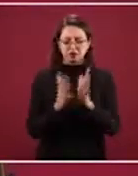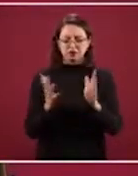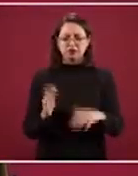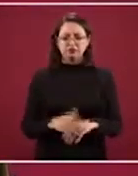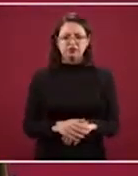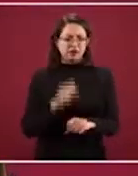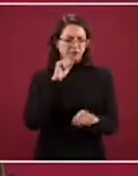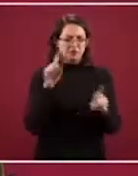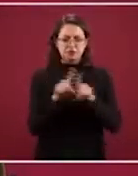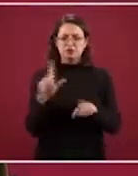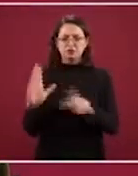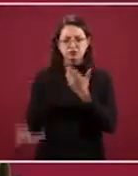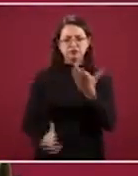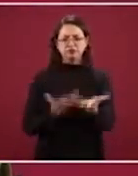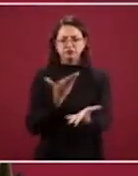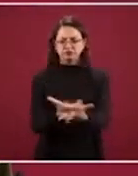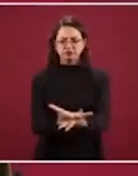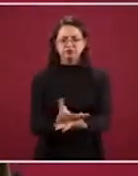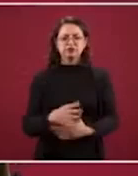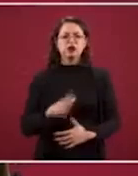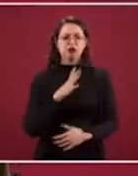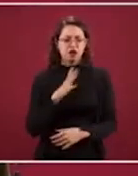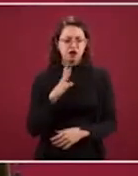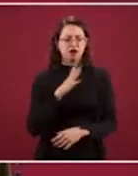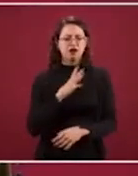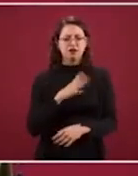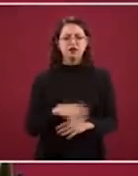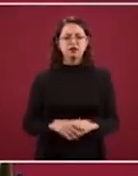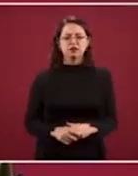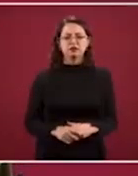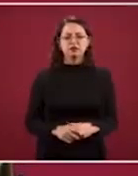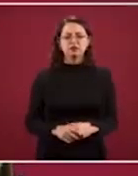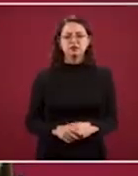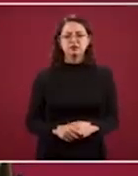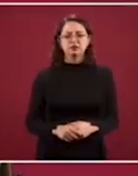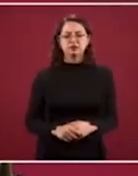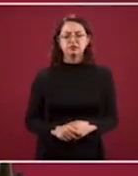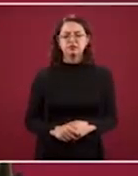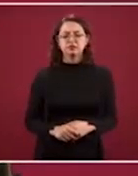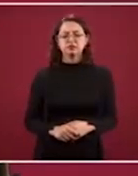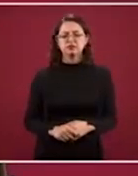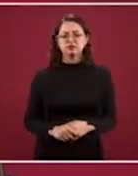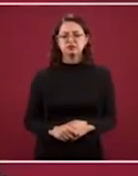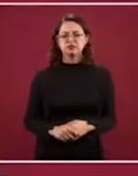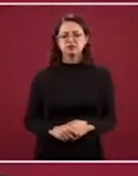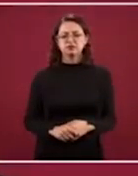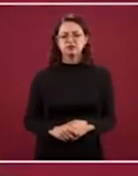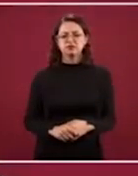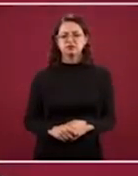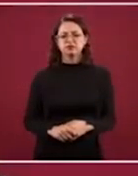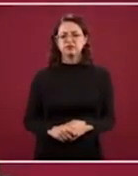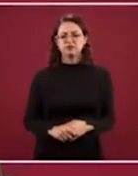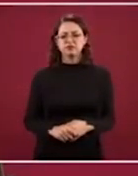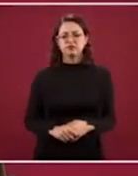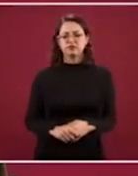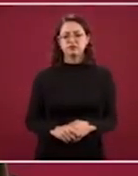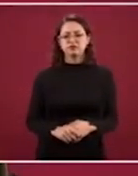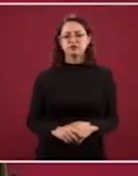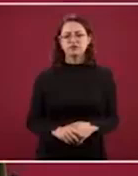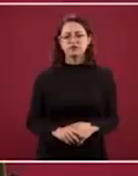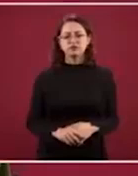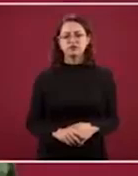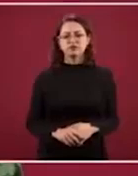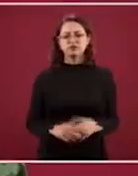propuestas a la secretaria pues no no es una persona que